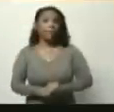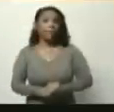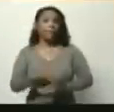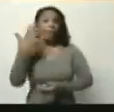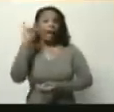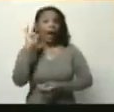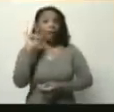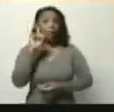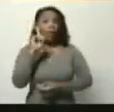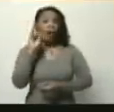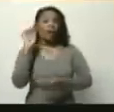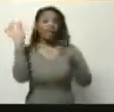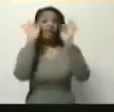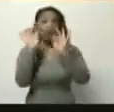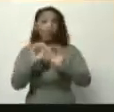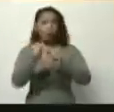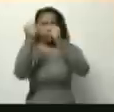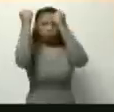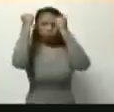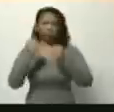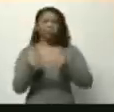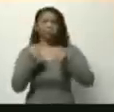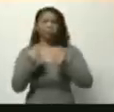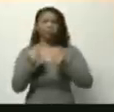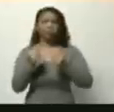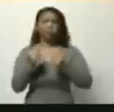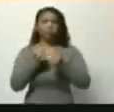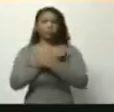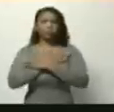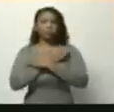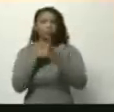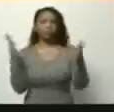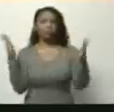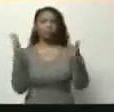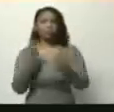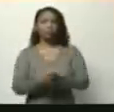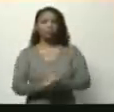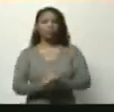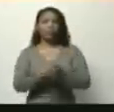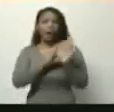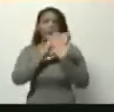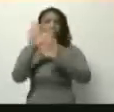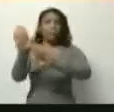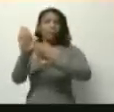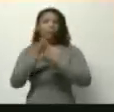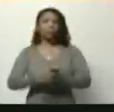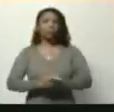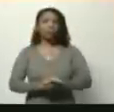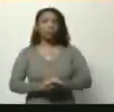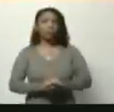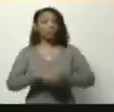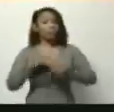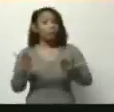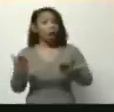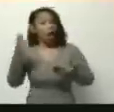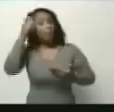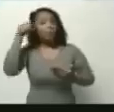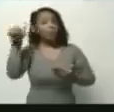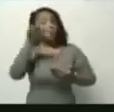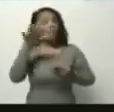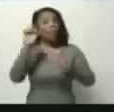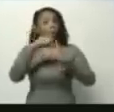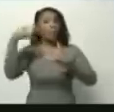tenemos una posición firme de solidaridad y de apoyo a el pueblo de